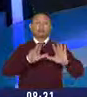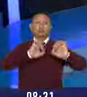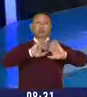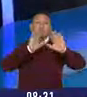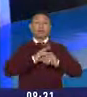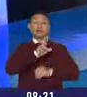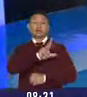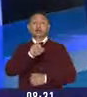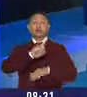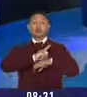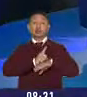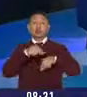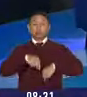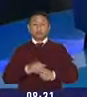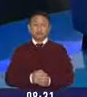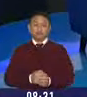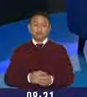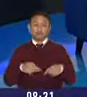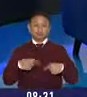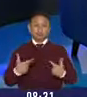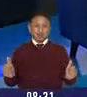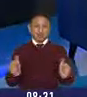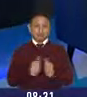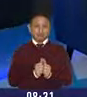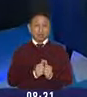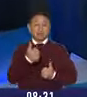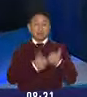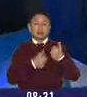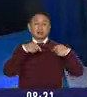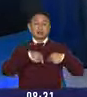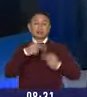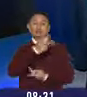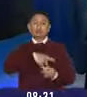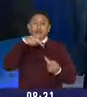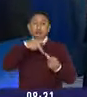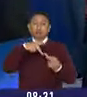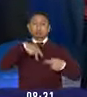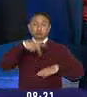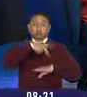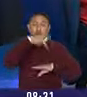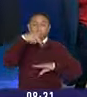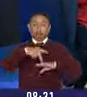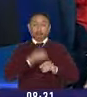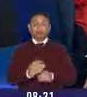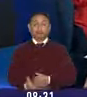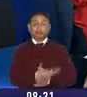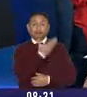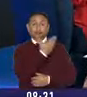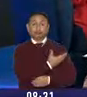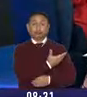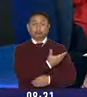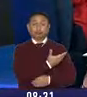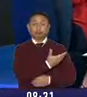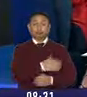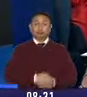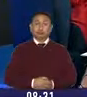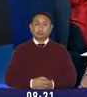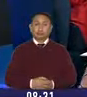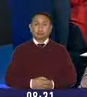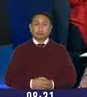Con 31 minutos ya nos acompaña el candidato a la prefectura de Pichincha, Luis Guillermo